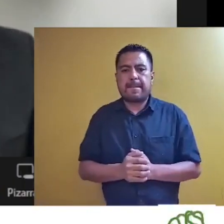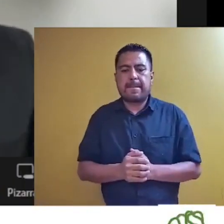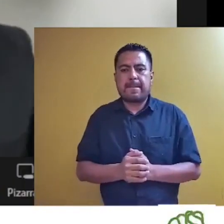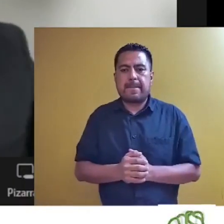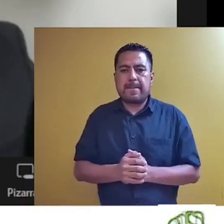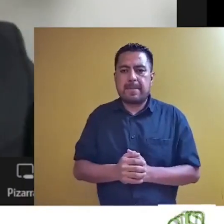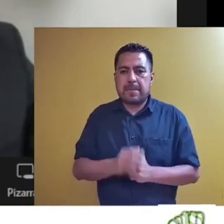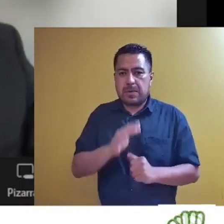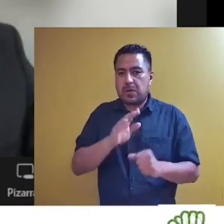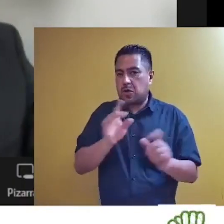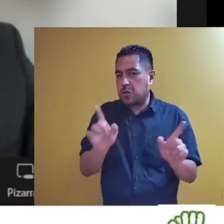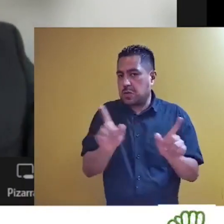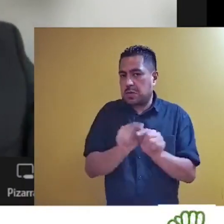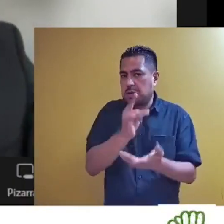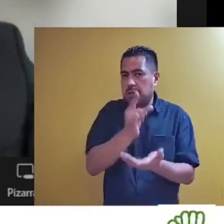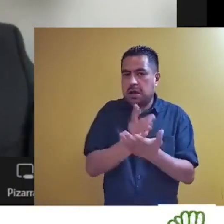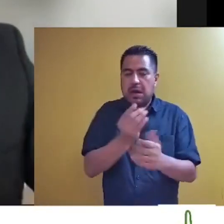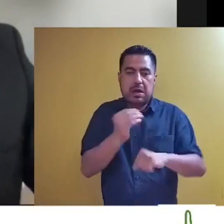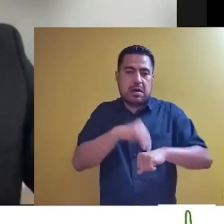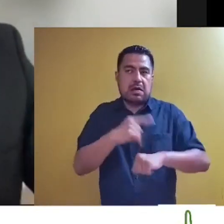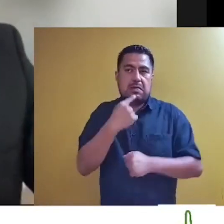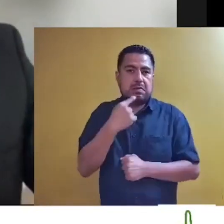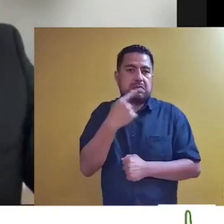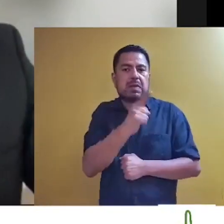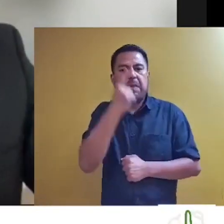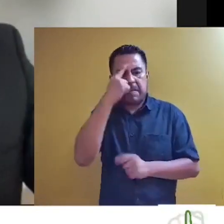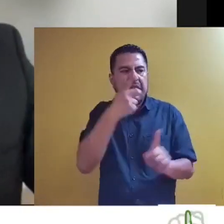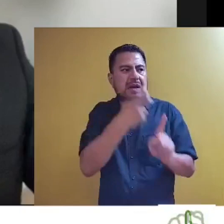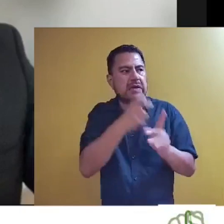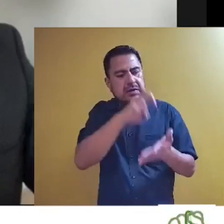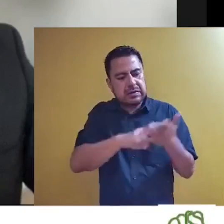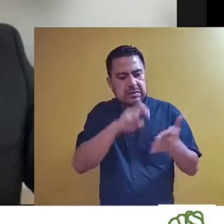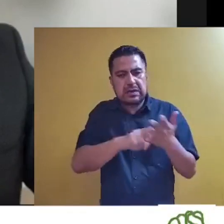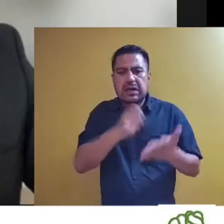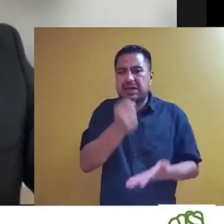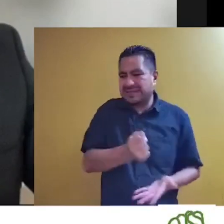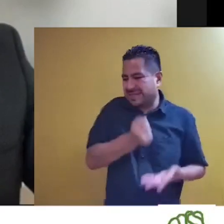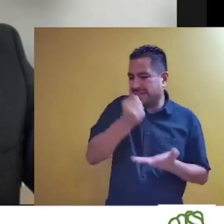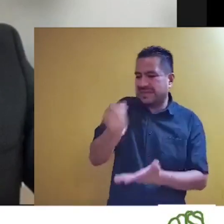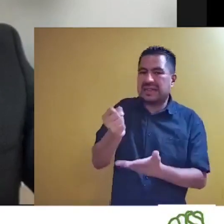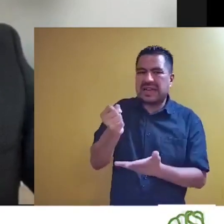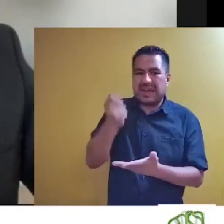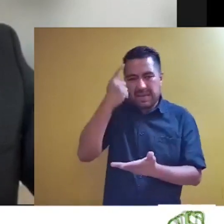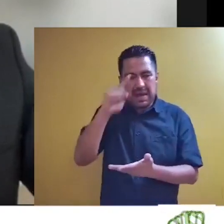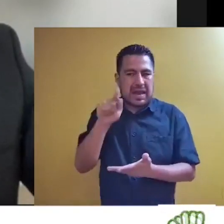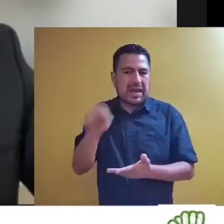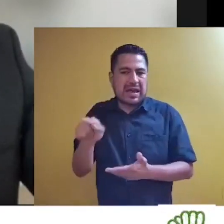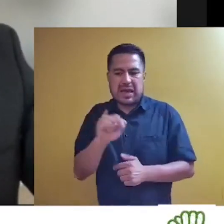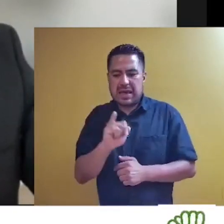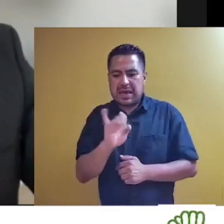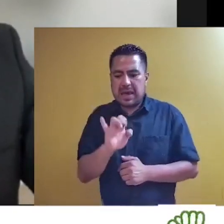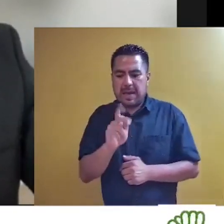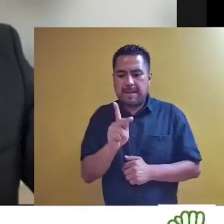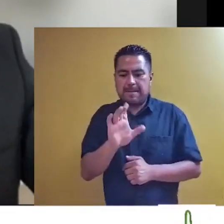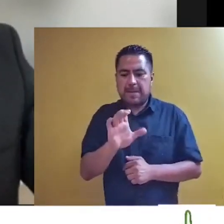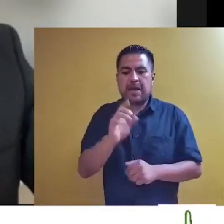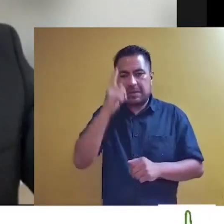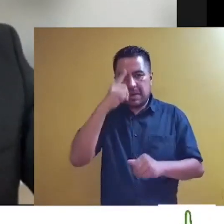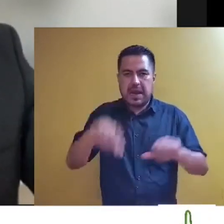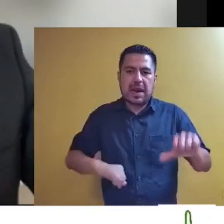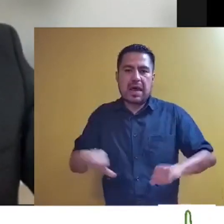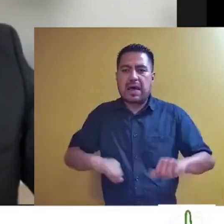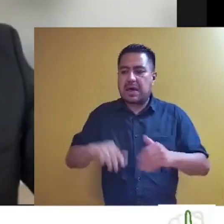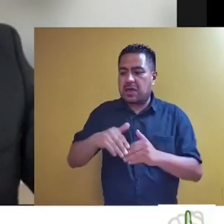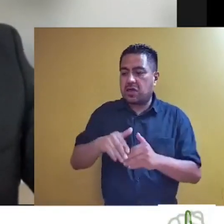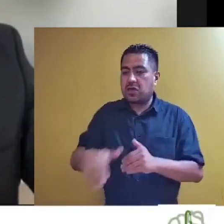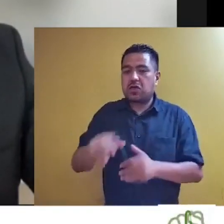004/C/12-12-01-2024 solo en lo que fue materia de impugnación a fin de que se modifique el presupuesto de ingresos y egresos del Instituto Electoral para el ejercicio